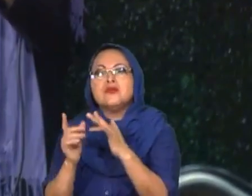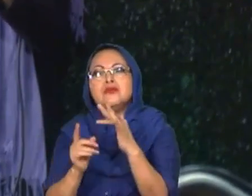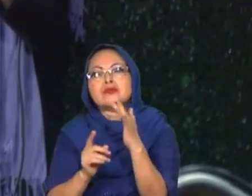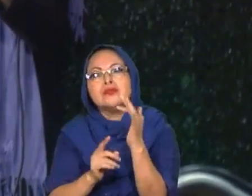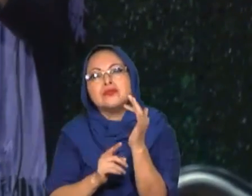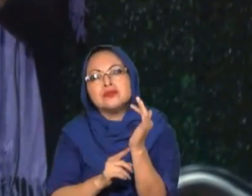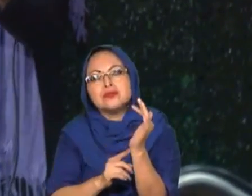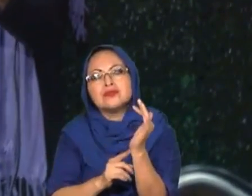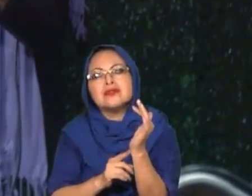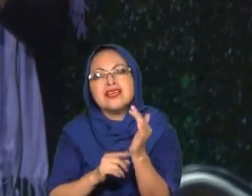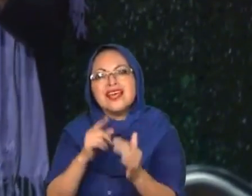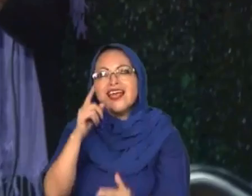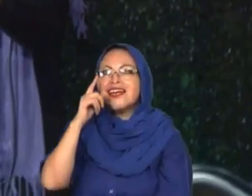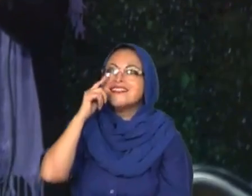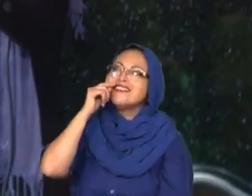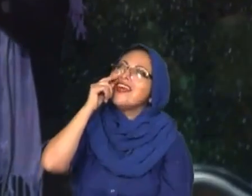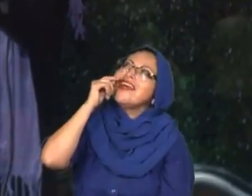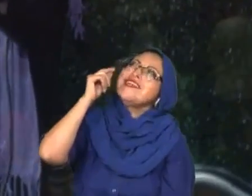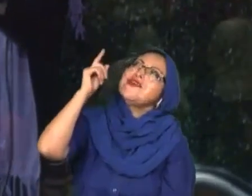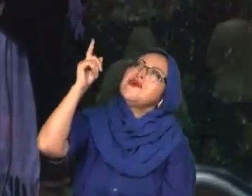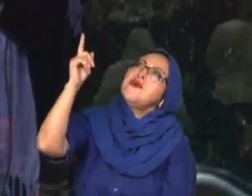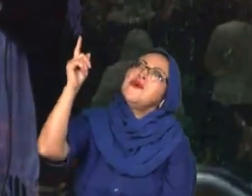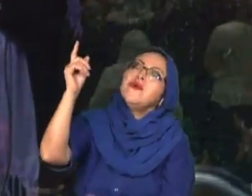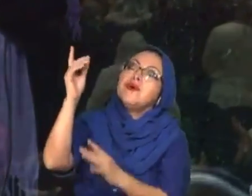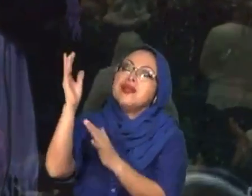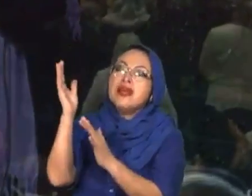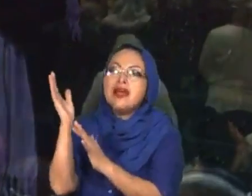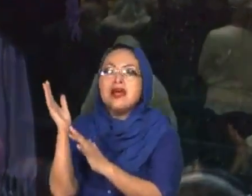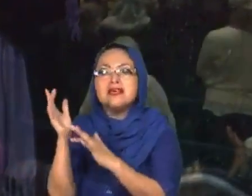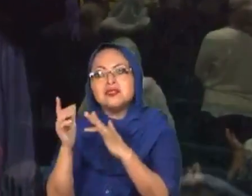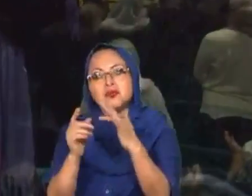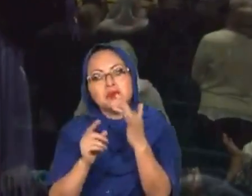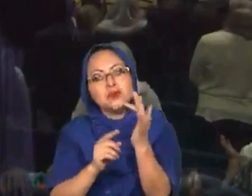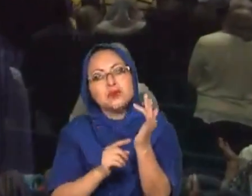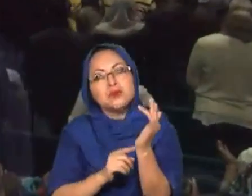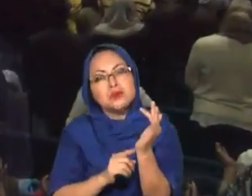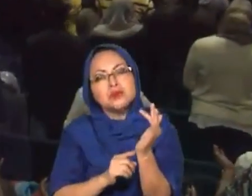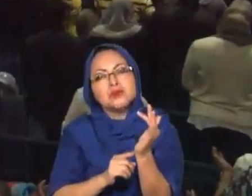Jesús, Señor Jesús,